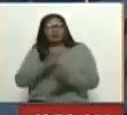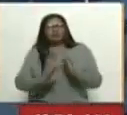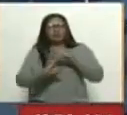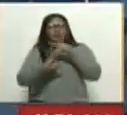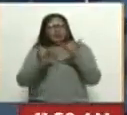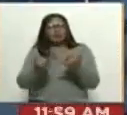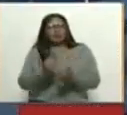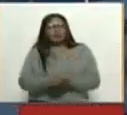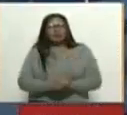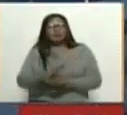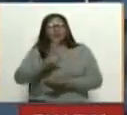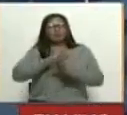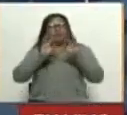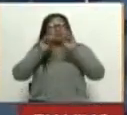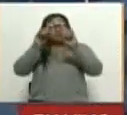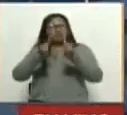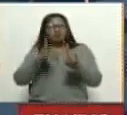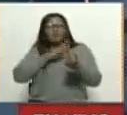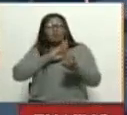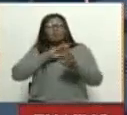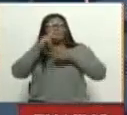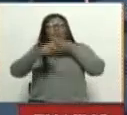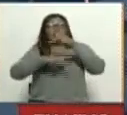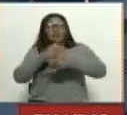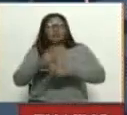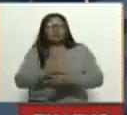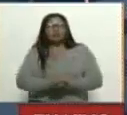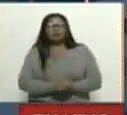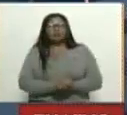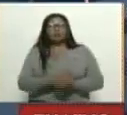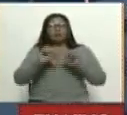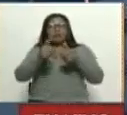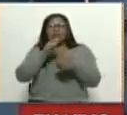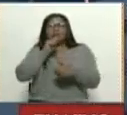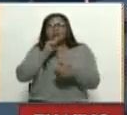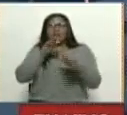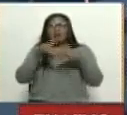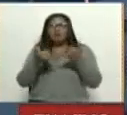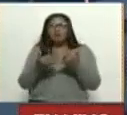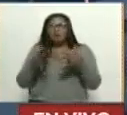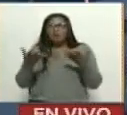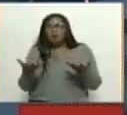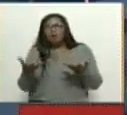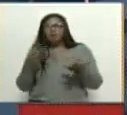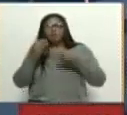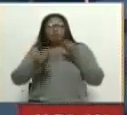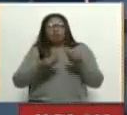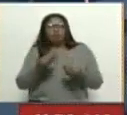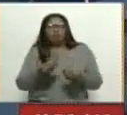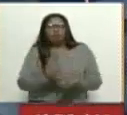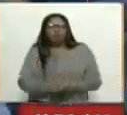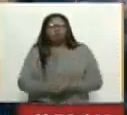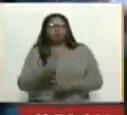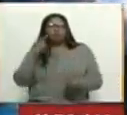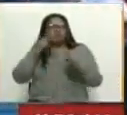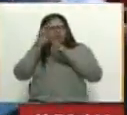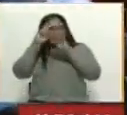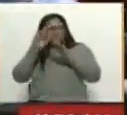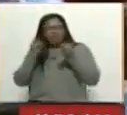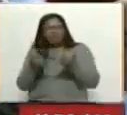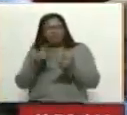en la toma de decisiones políticas de quién obtiene que cuando Y cómo como consecuencia de